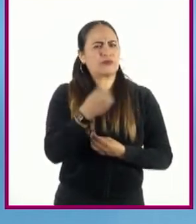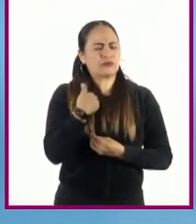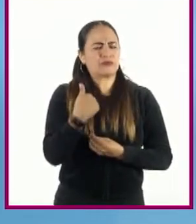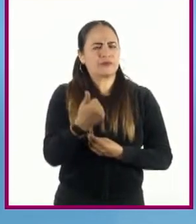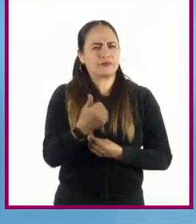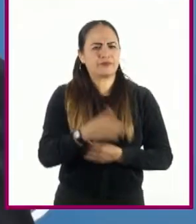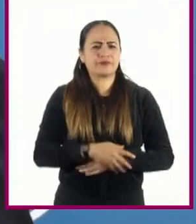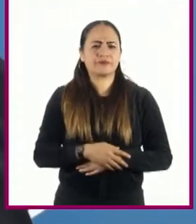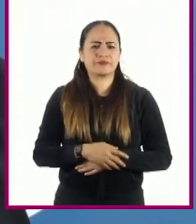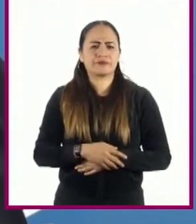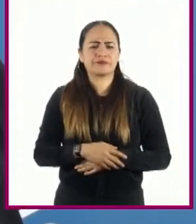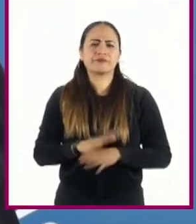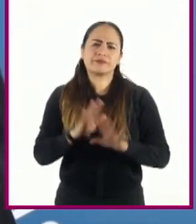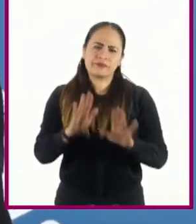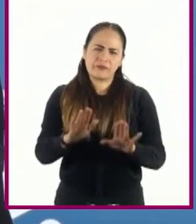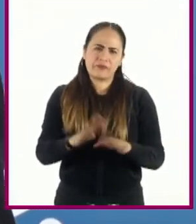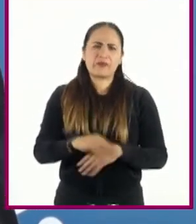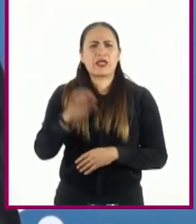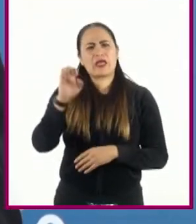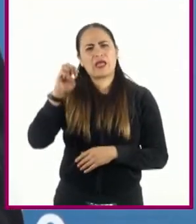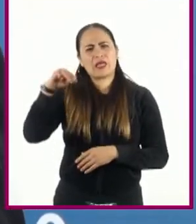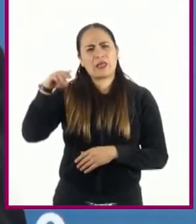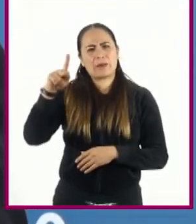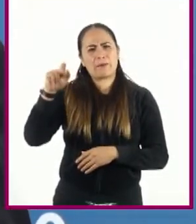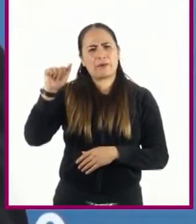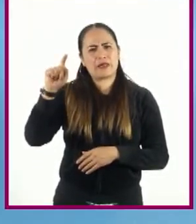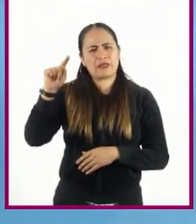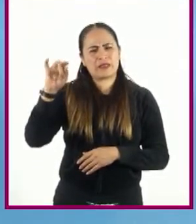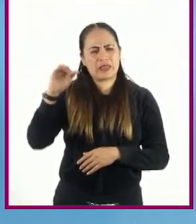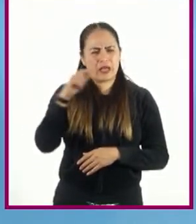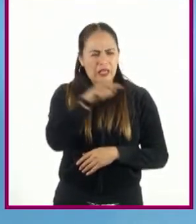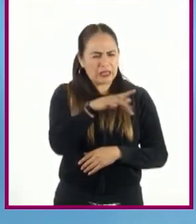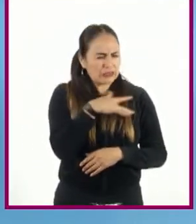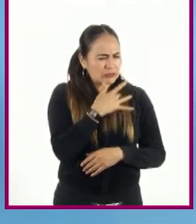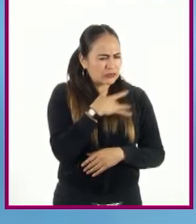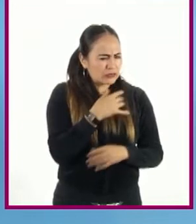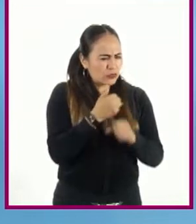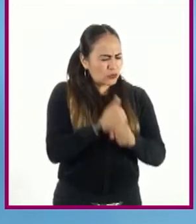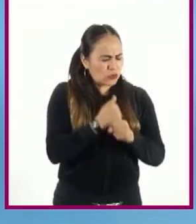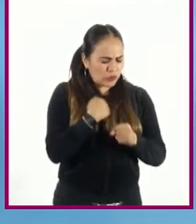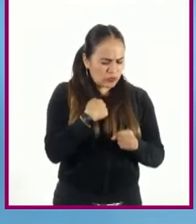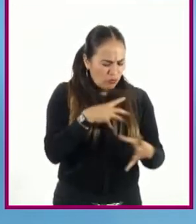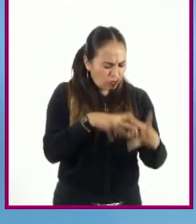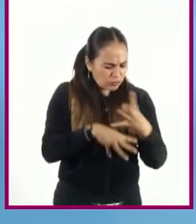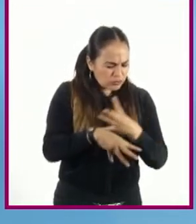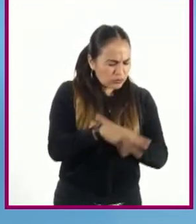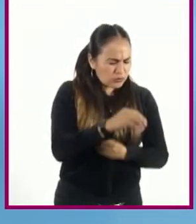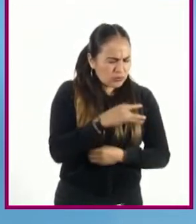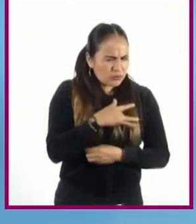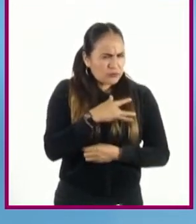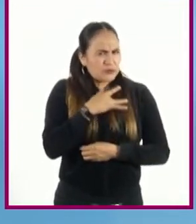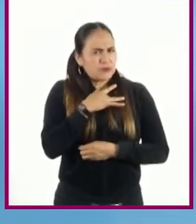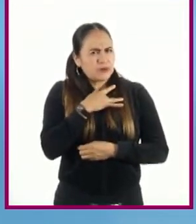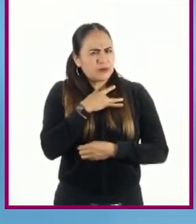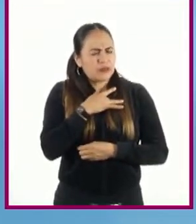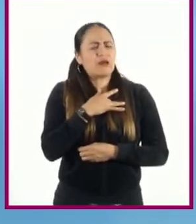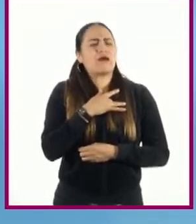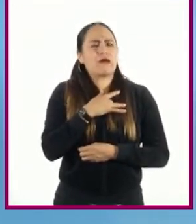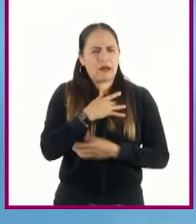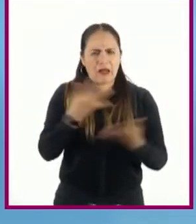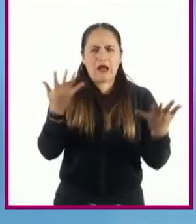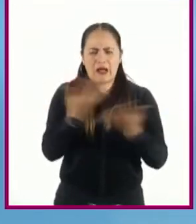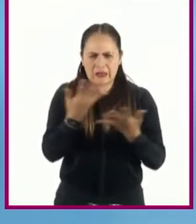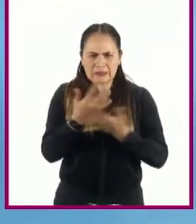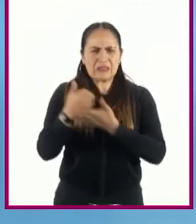Profesor, entonces tener empatía con las personas es poder entenderlas mejor e implementar acciones para que superen